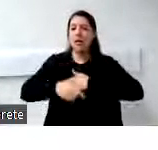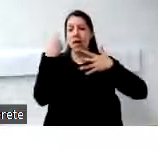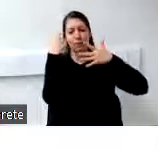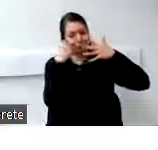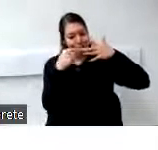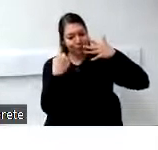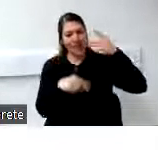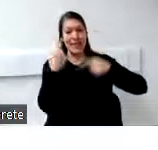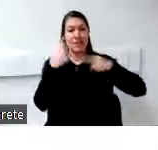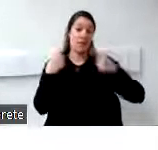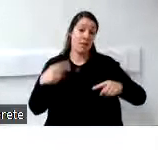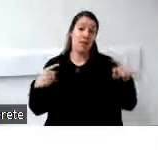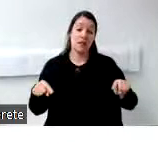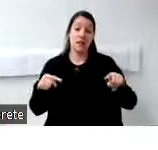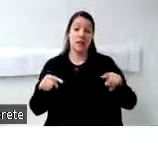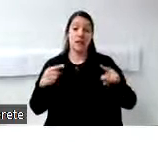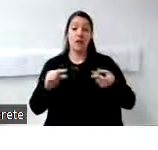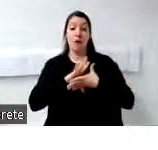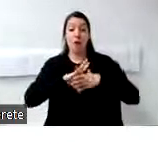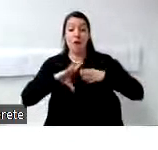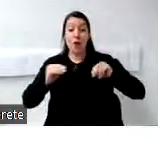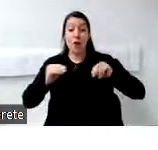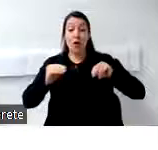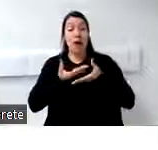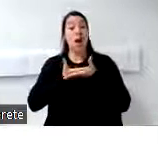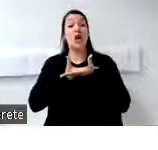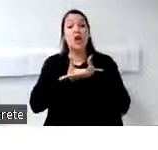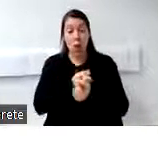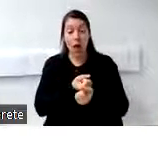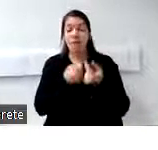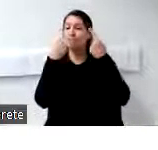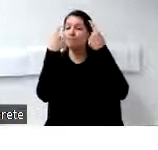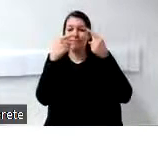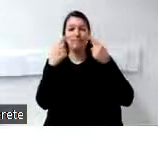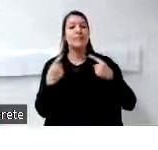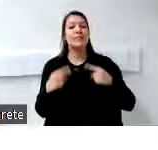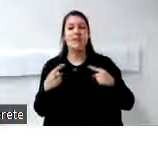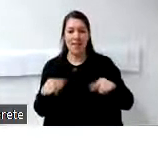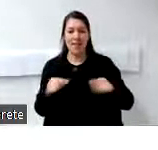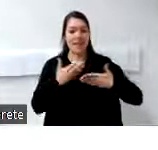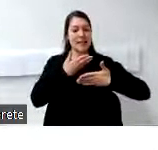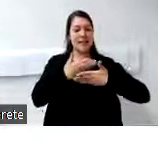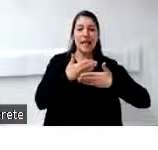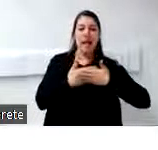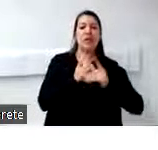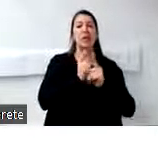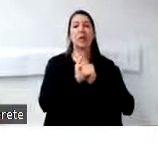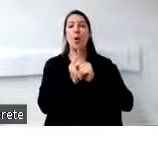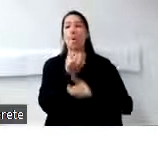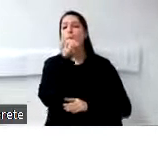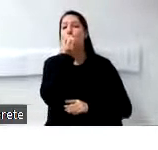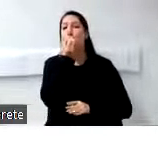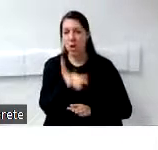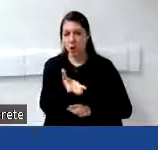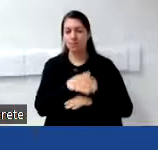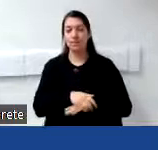es distinta la forma que nosotros nos podemos ayudar o las distintas formas en que podemos acercarnos y mejorar esta atención que le vamos a